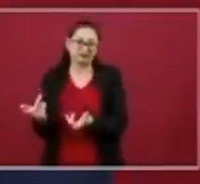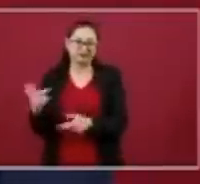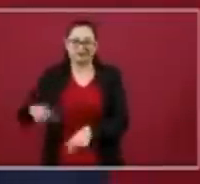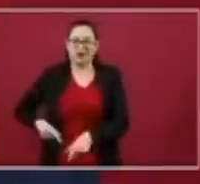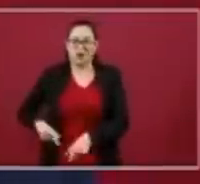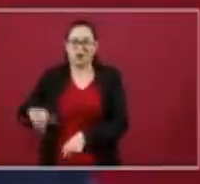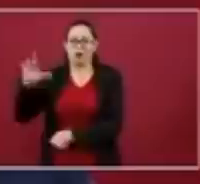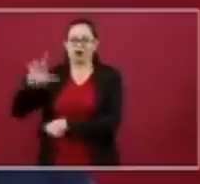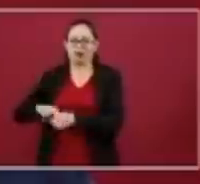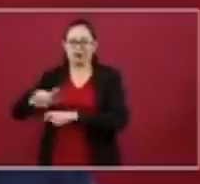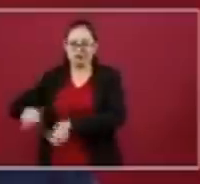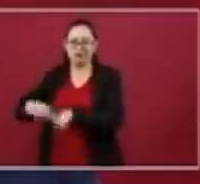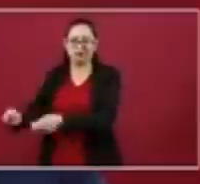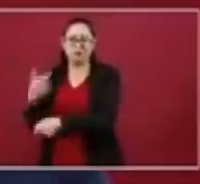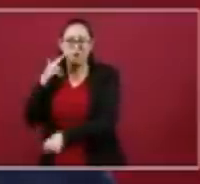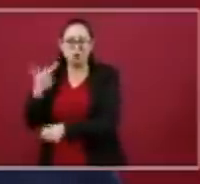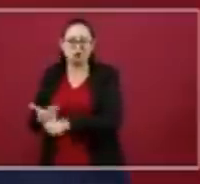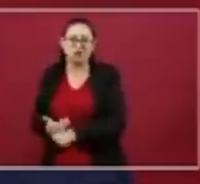Entonces,